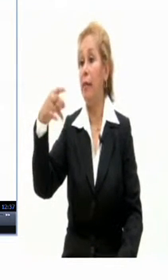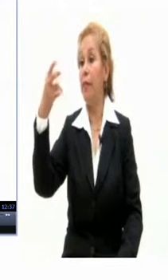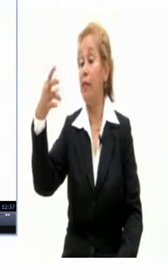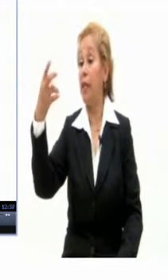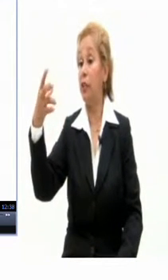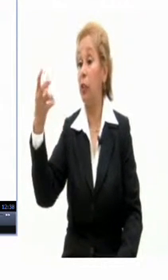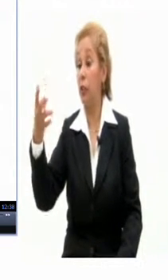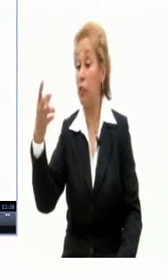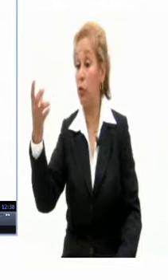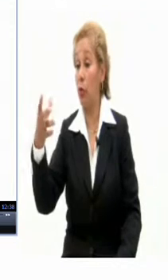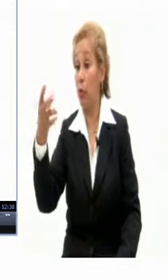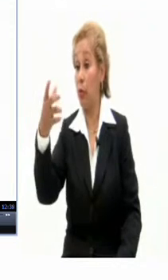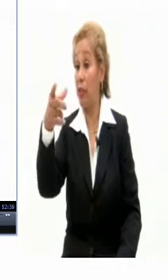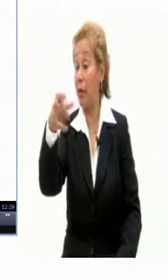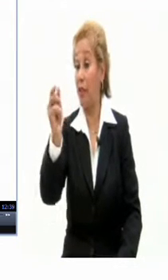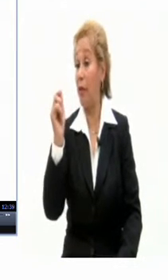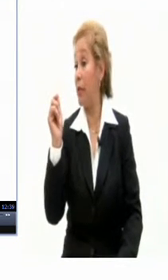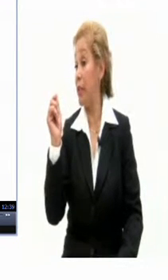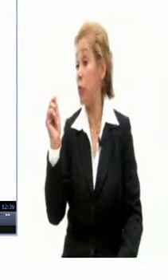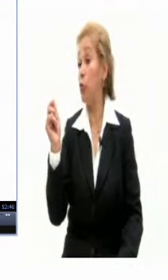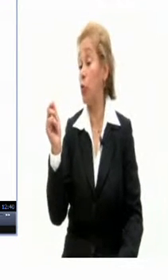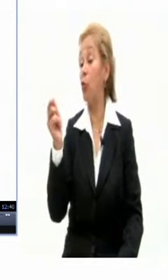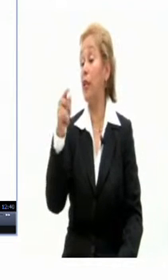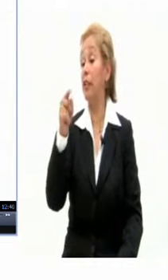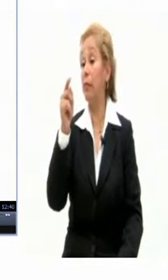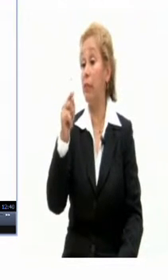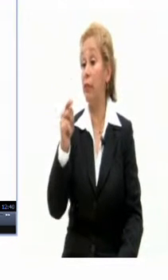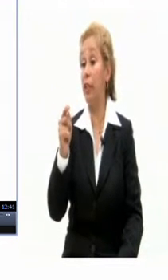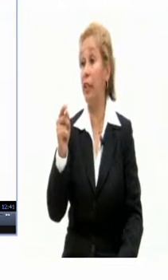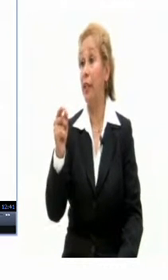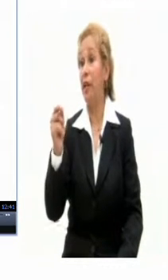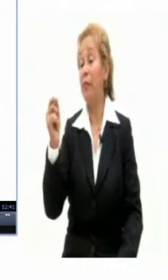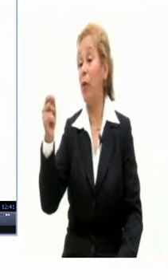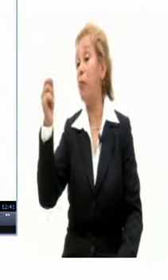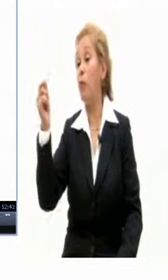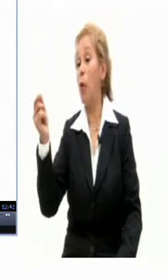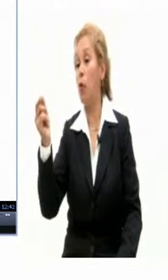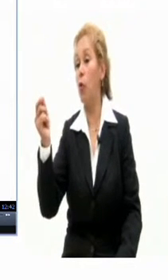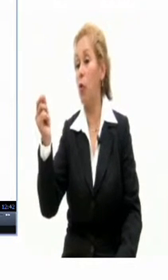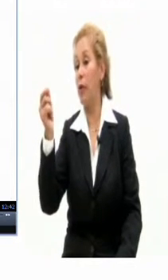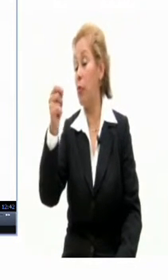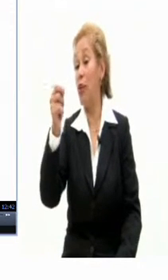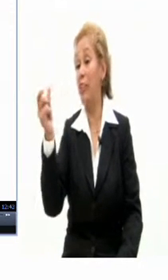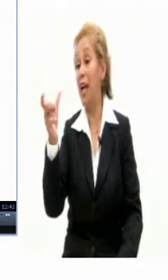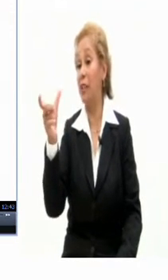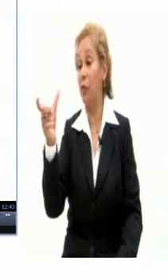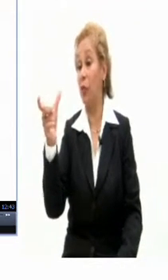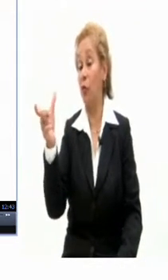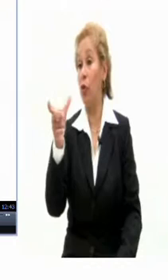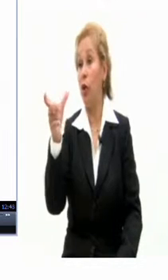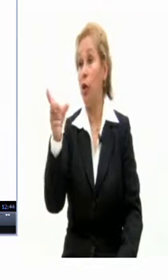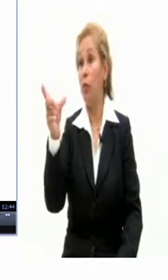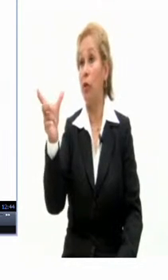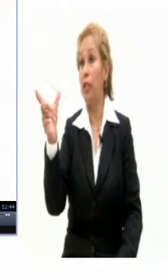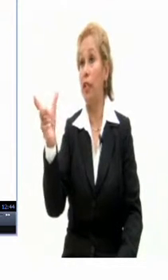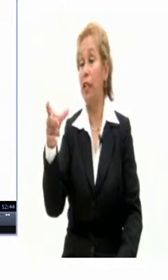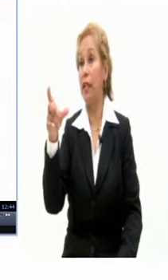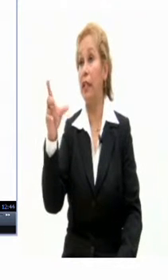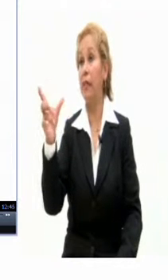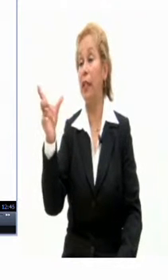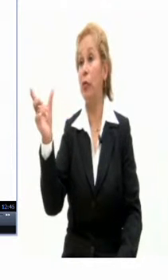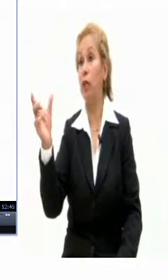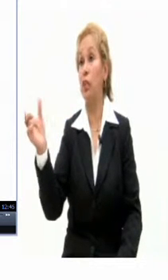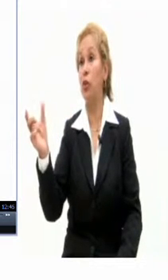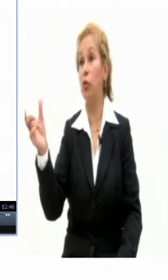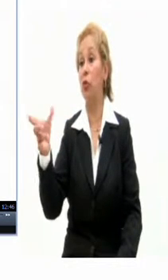consultar investigaciones sobre nuestras variables de estudio, como antes mencioné, pero hay muy poco, es muy escaso, ¿no? Por